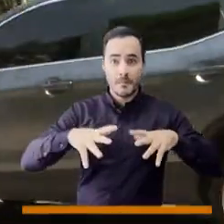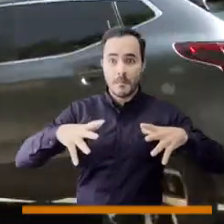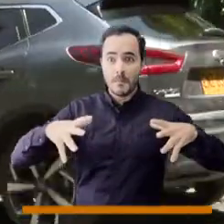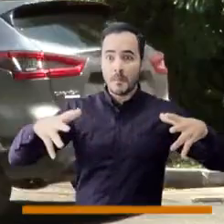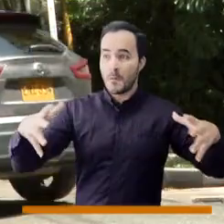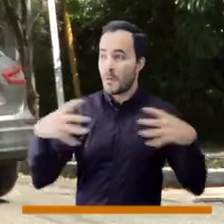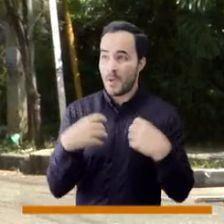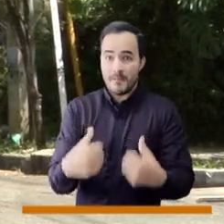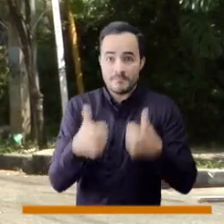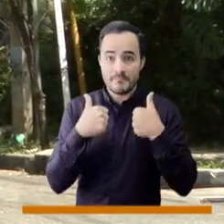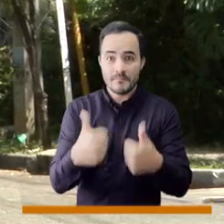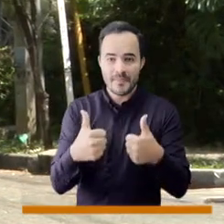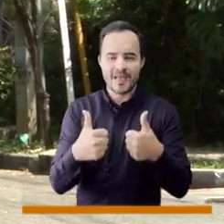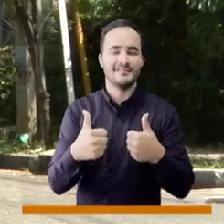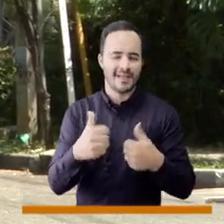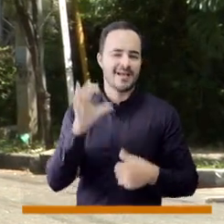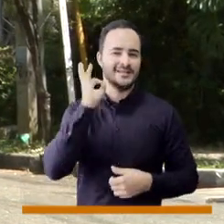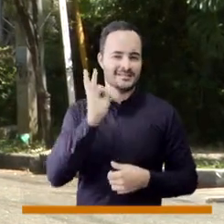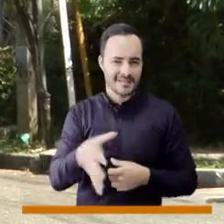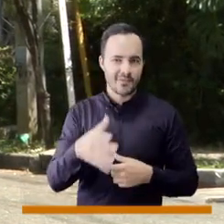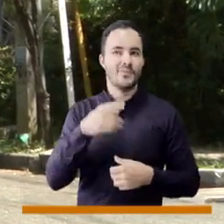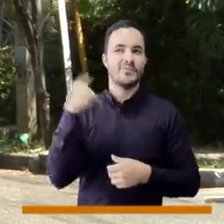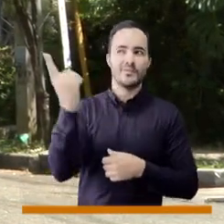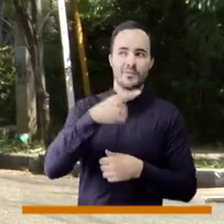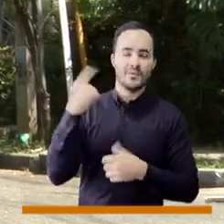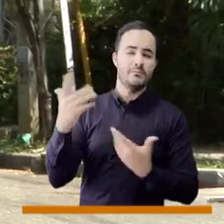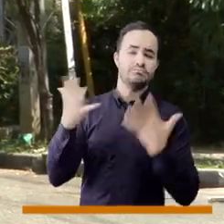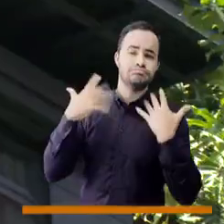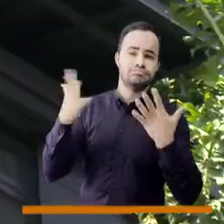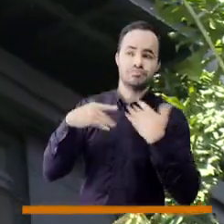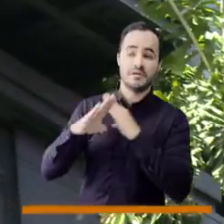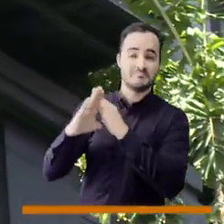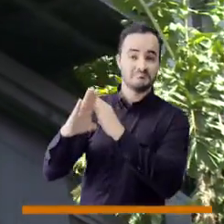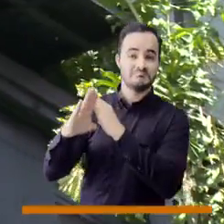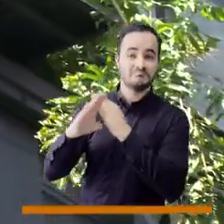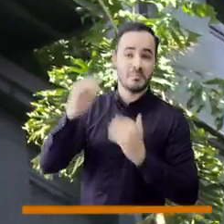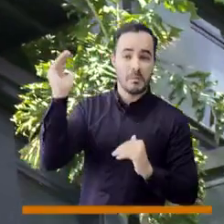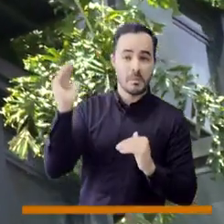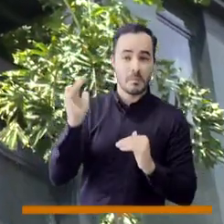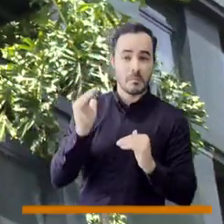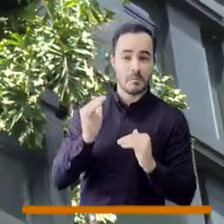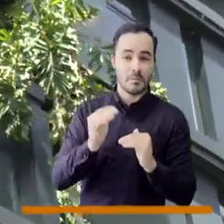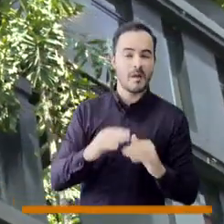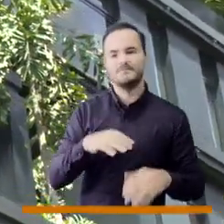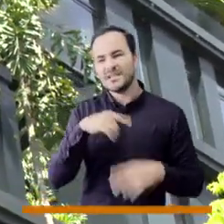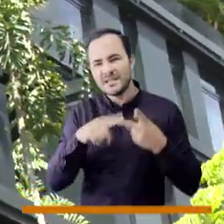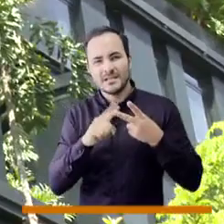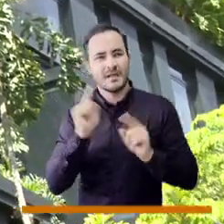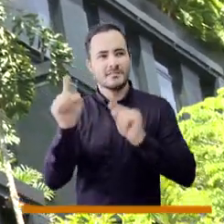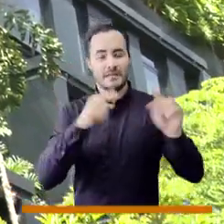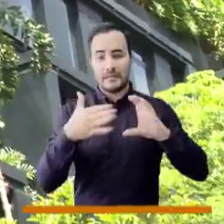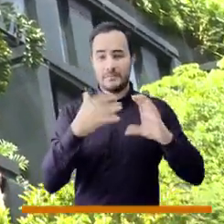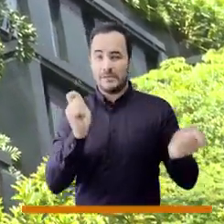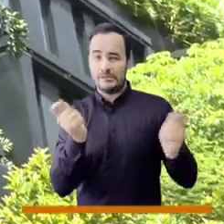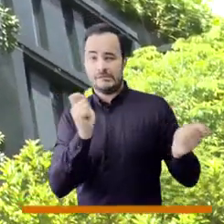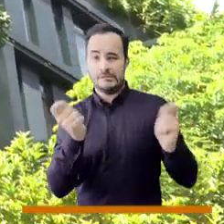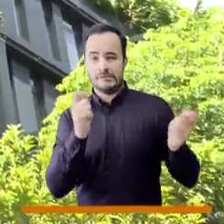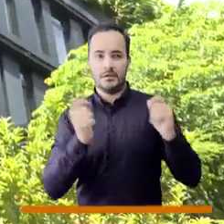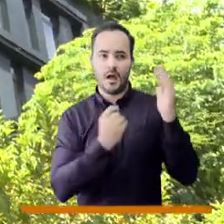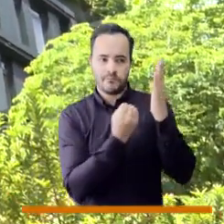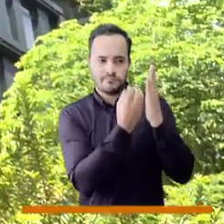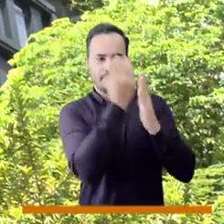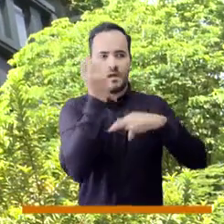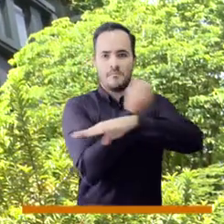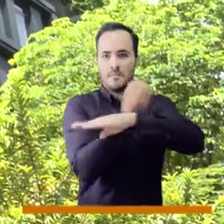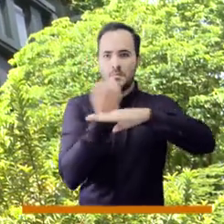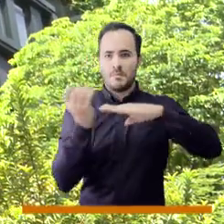ellos se aumenten y se potencialicen, se aumenta o se atacan las islas de calor y se ayuda a la mitigación y adaptación